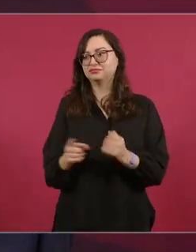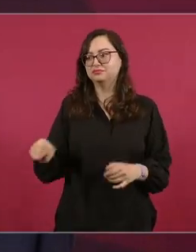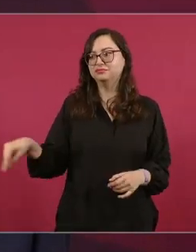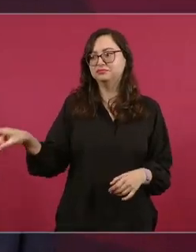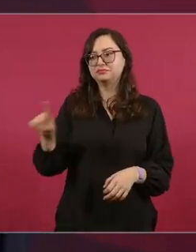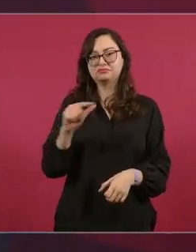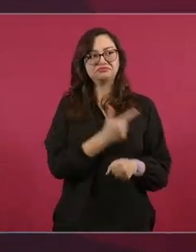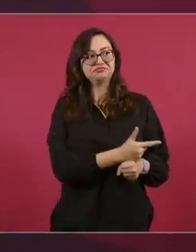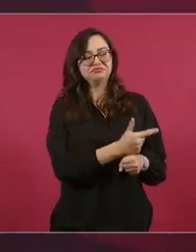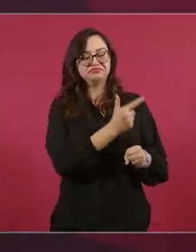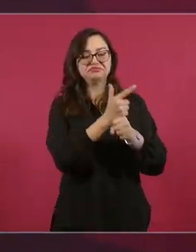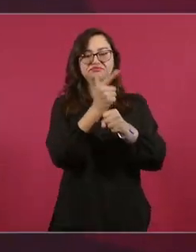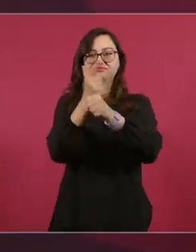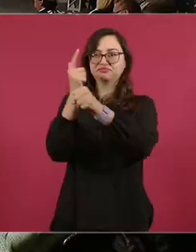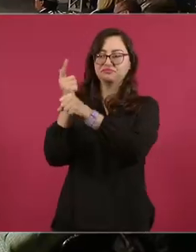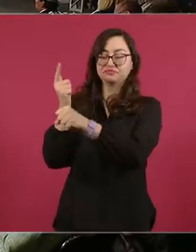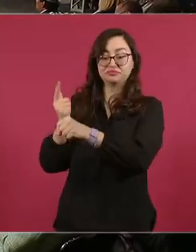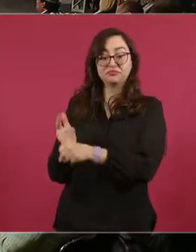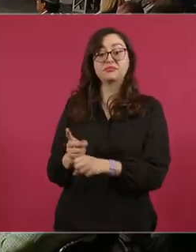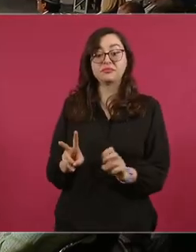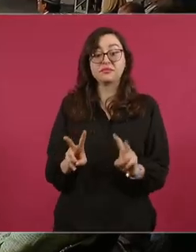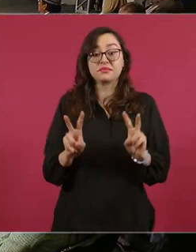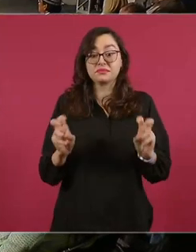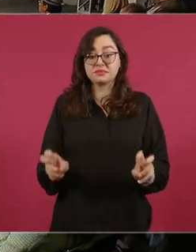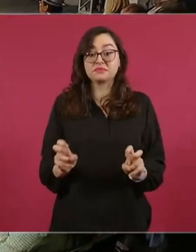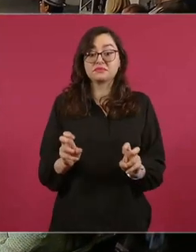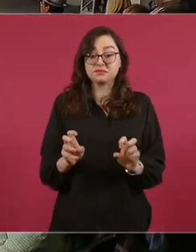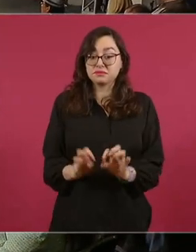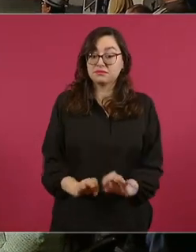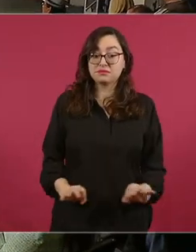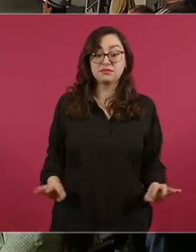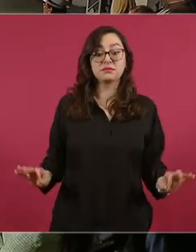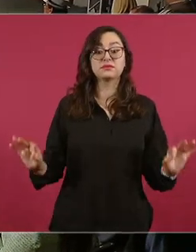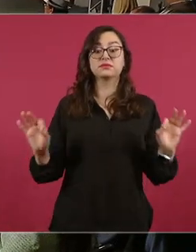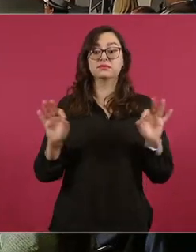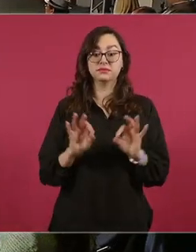sucede. Pero sí es un tema importante